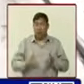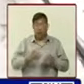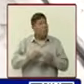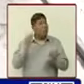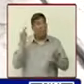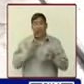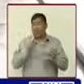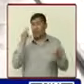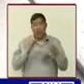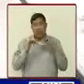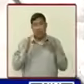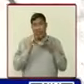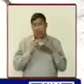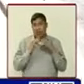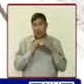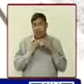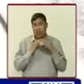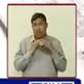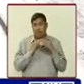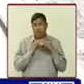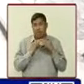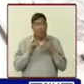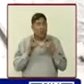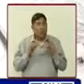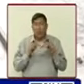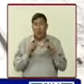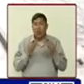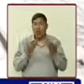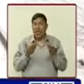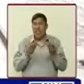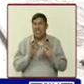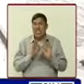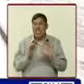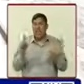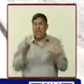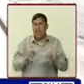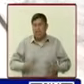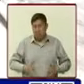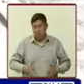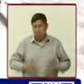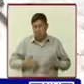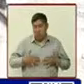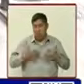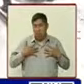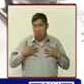estas viviendas. Prácticamente en estas casas no se encuentra nadie viviendo,